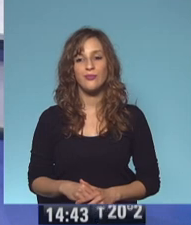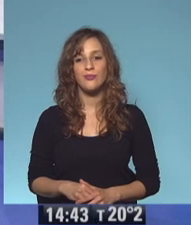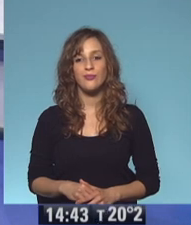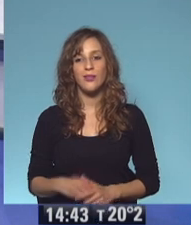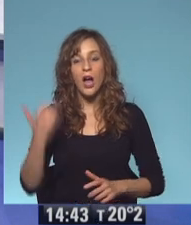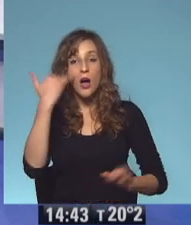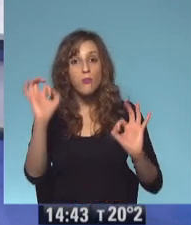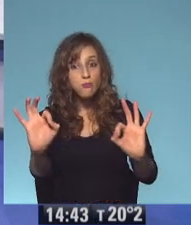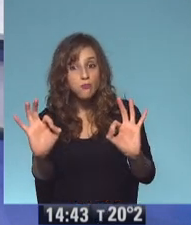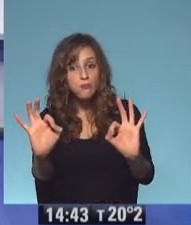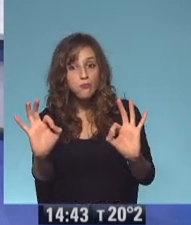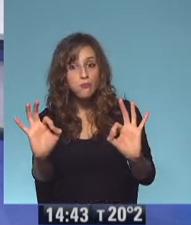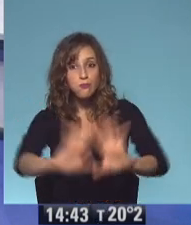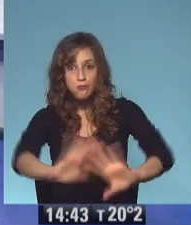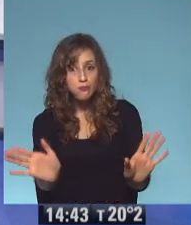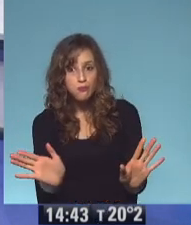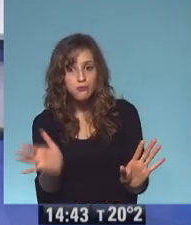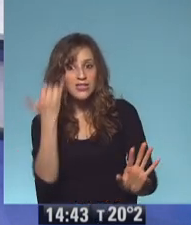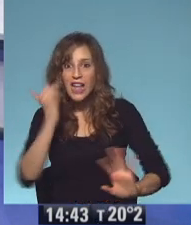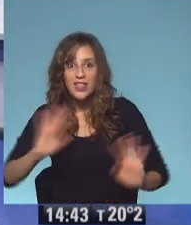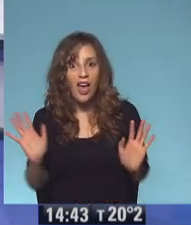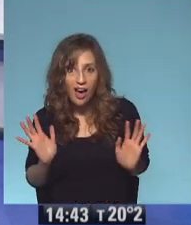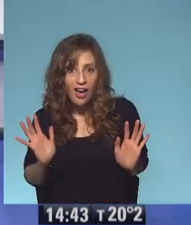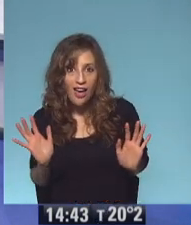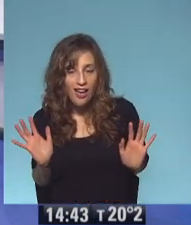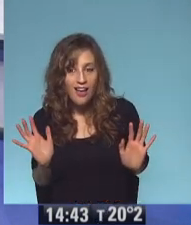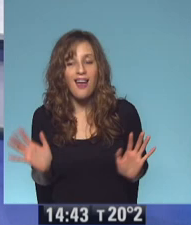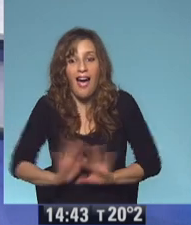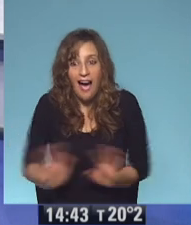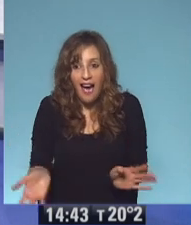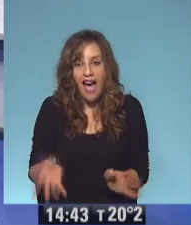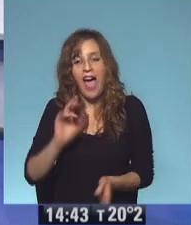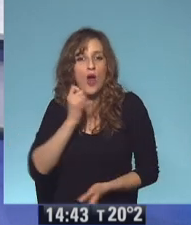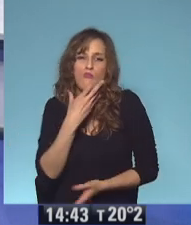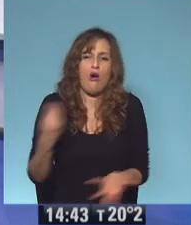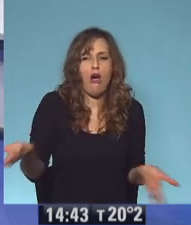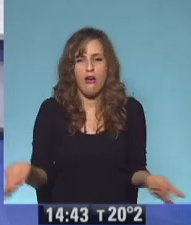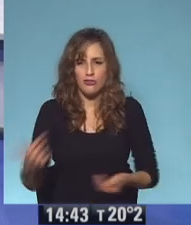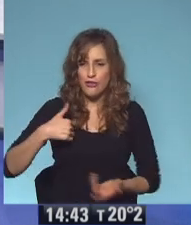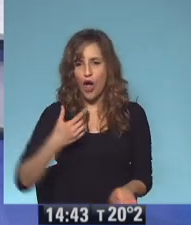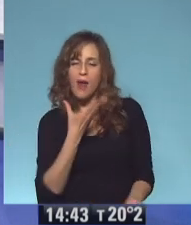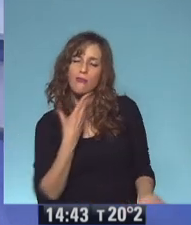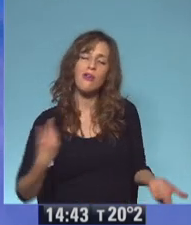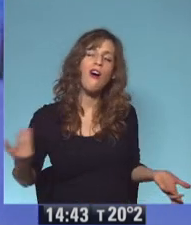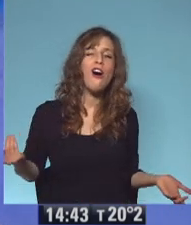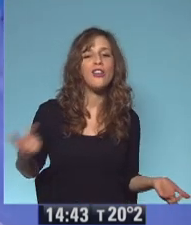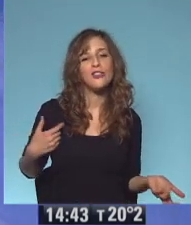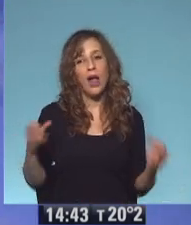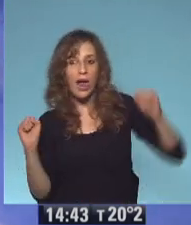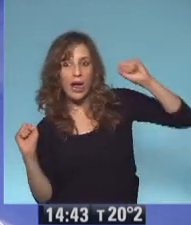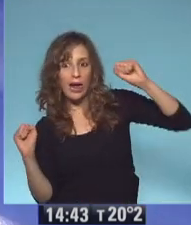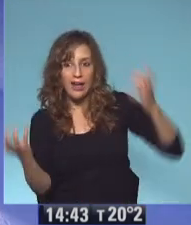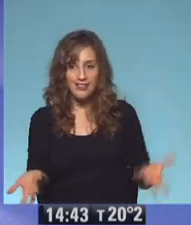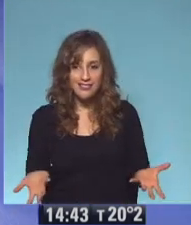¡Ya está, Emi! ¡Tenemos! ¡Ya está! ¡Ca! ¡Qué hermoso! Mirá qué bien salí. Salí con cara de pato.